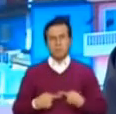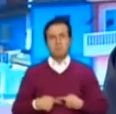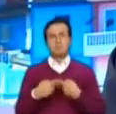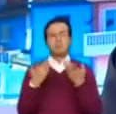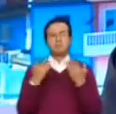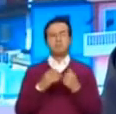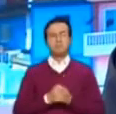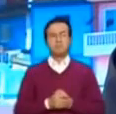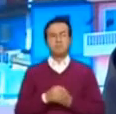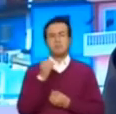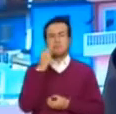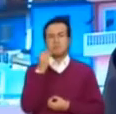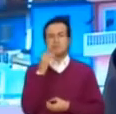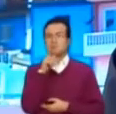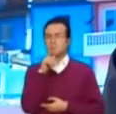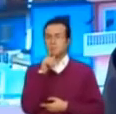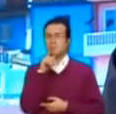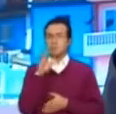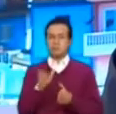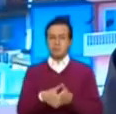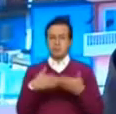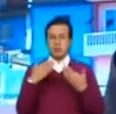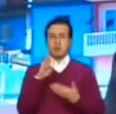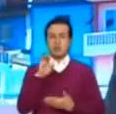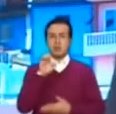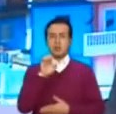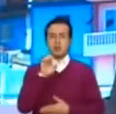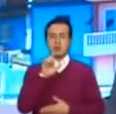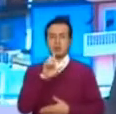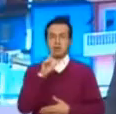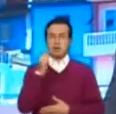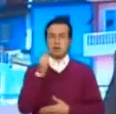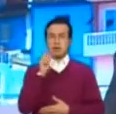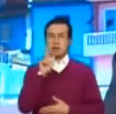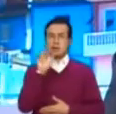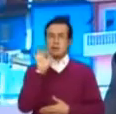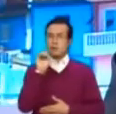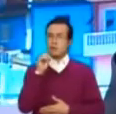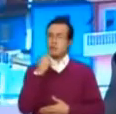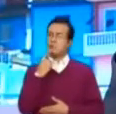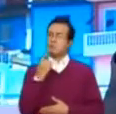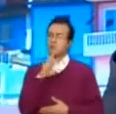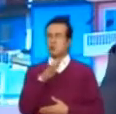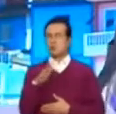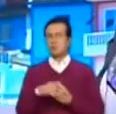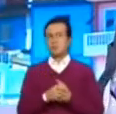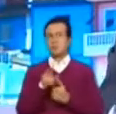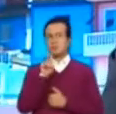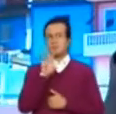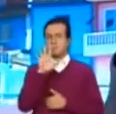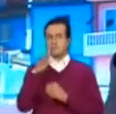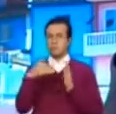de una información que hizo Diario El Telégrafo, estaríamos hablando de cerca de